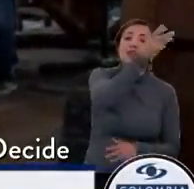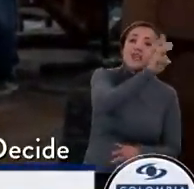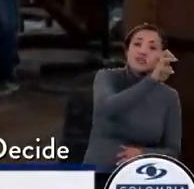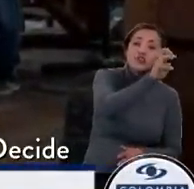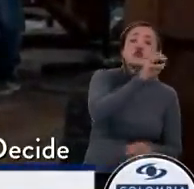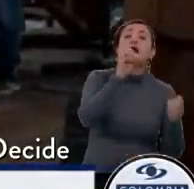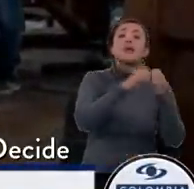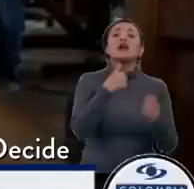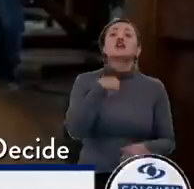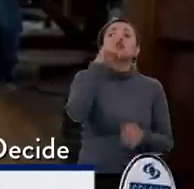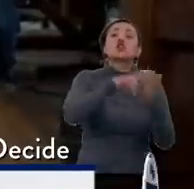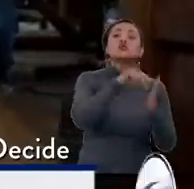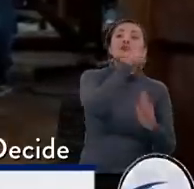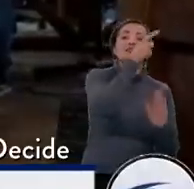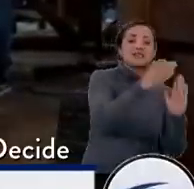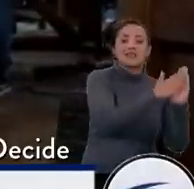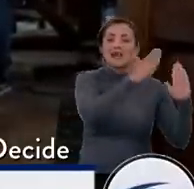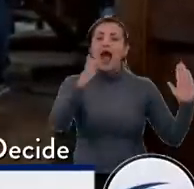2016 al